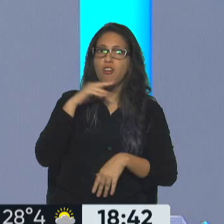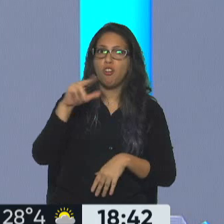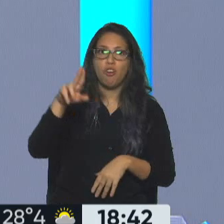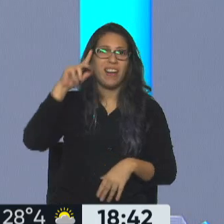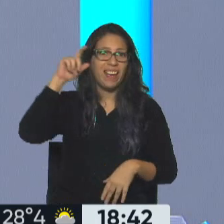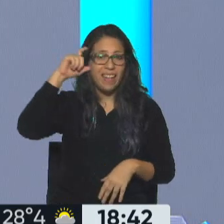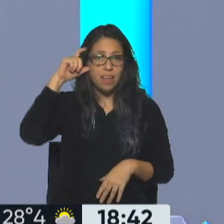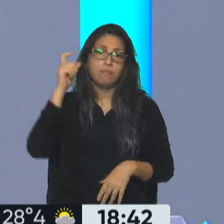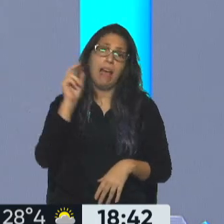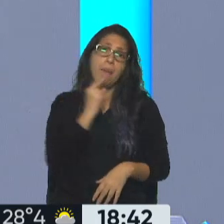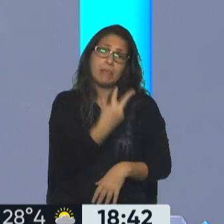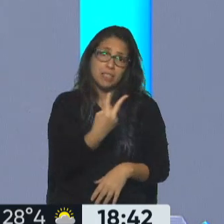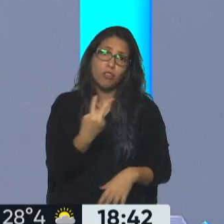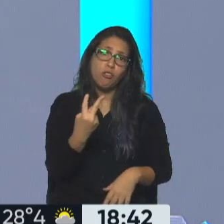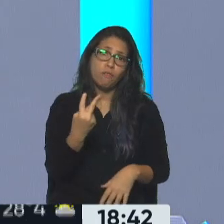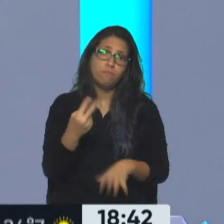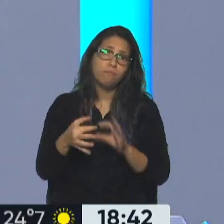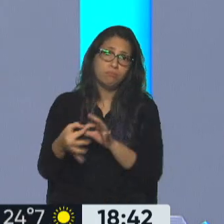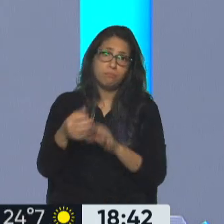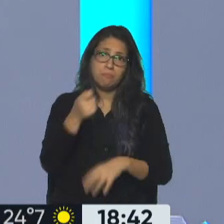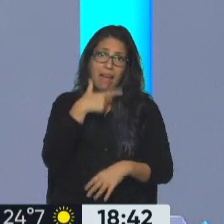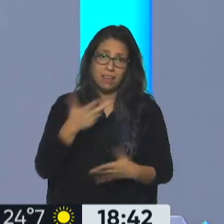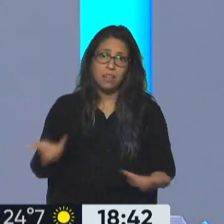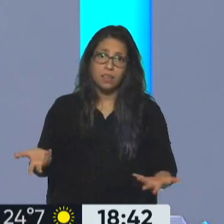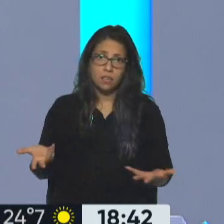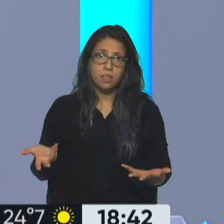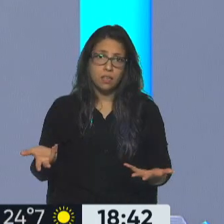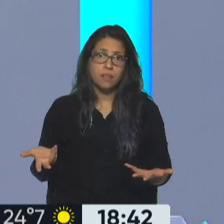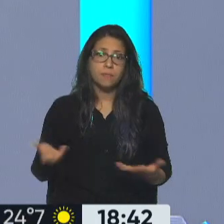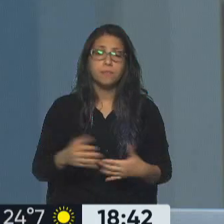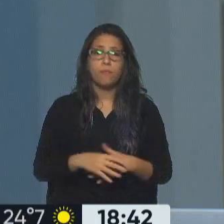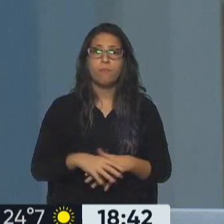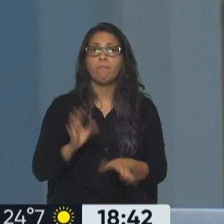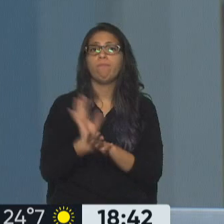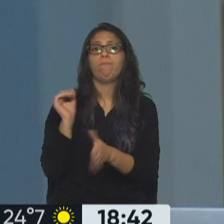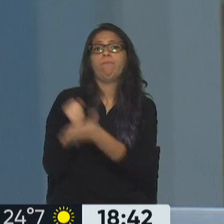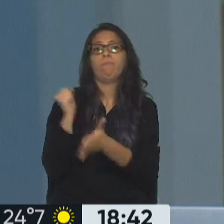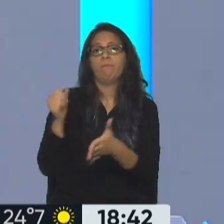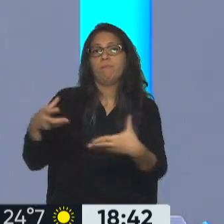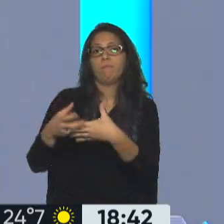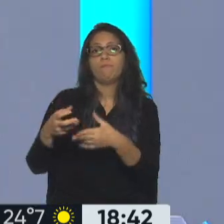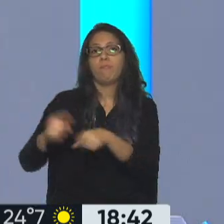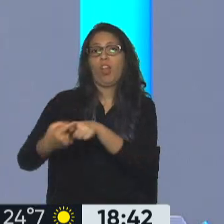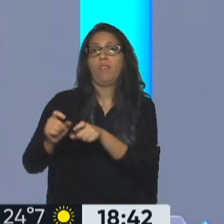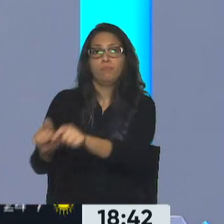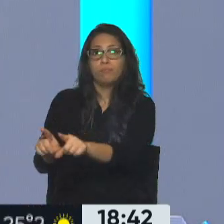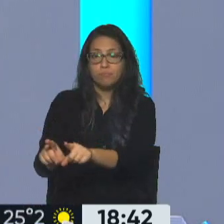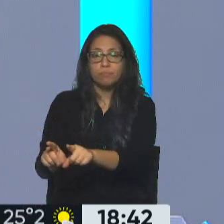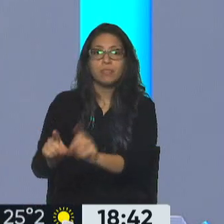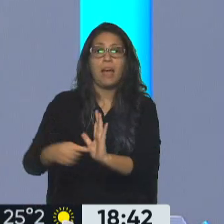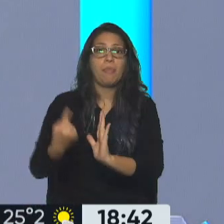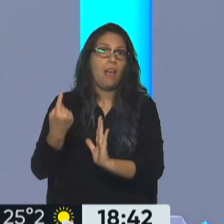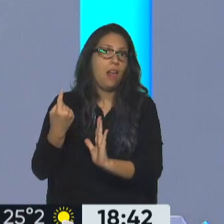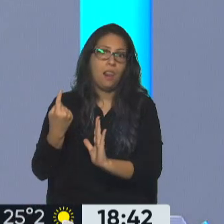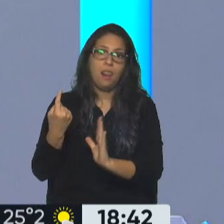cosas por un lado del apellido hablábamos un poco antes de cámara es un sello y la que en la capital es